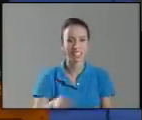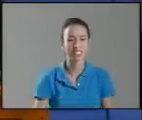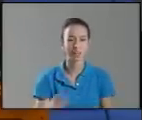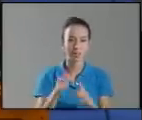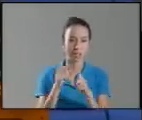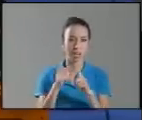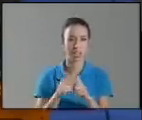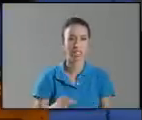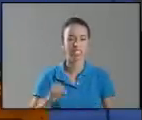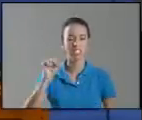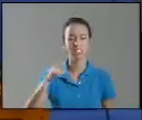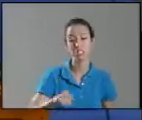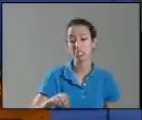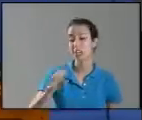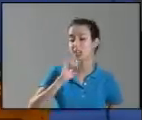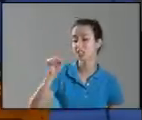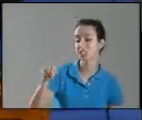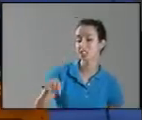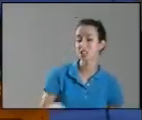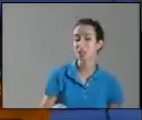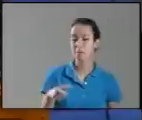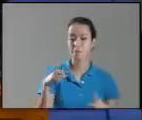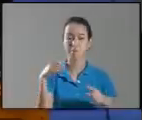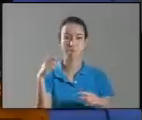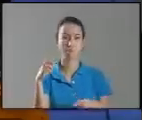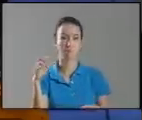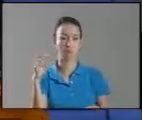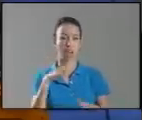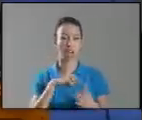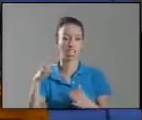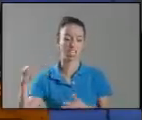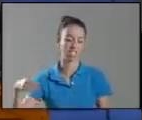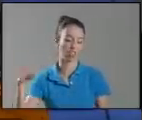que es una república bananera, ni siquiera sabe dónde viene ese término.